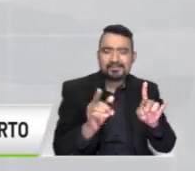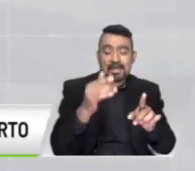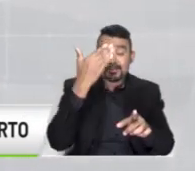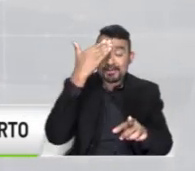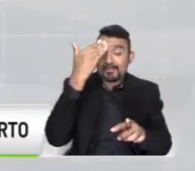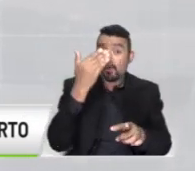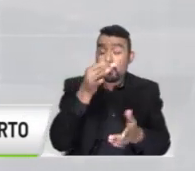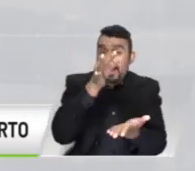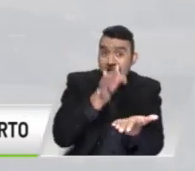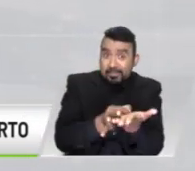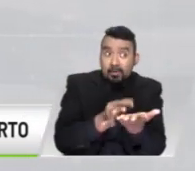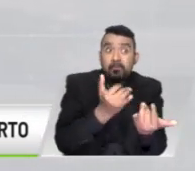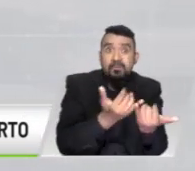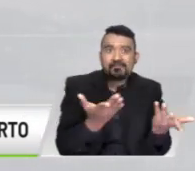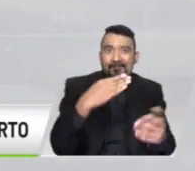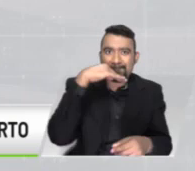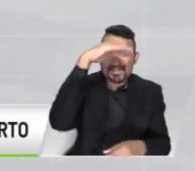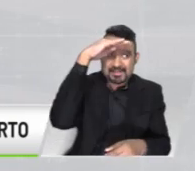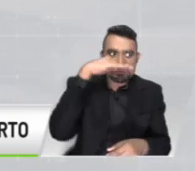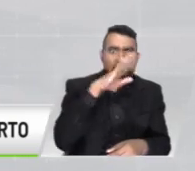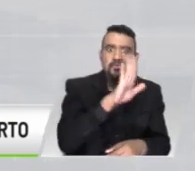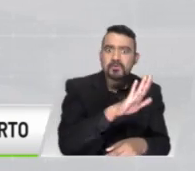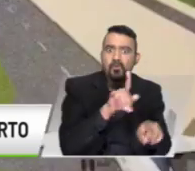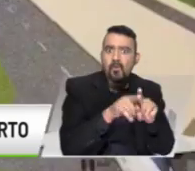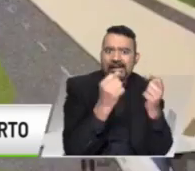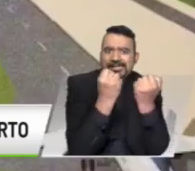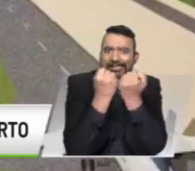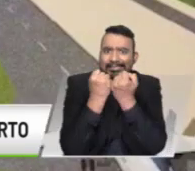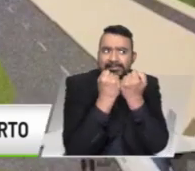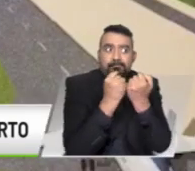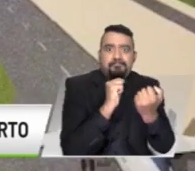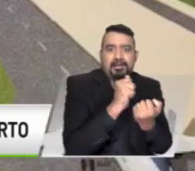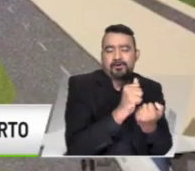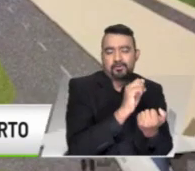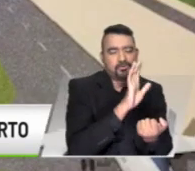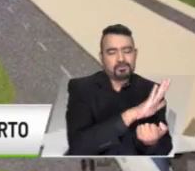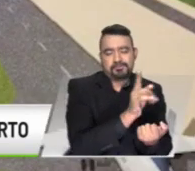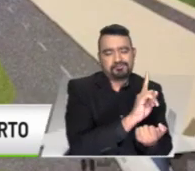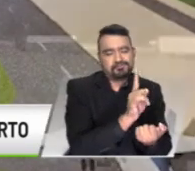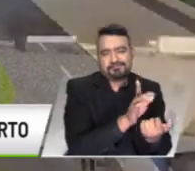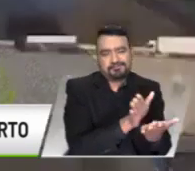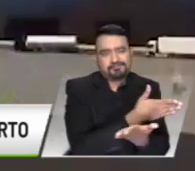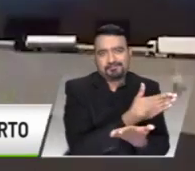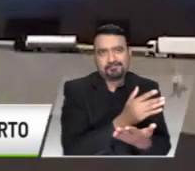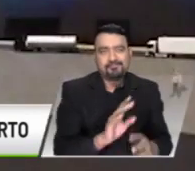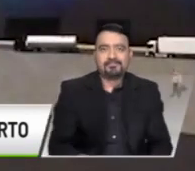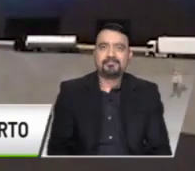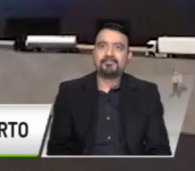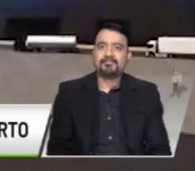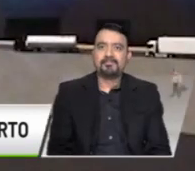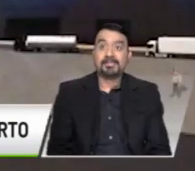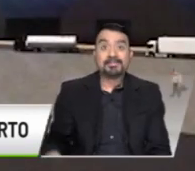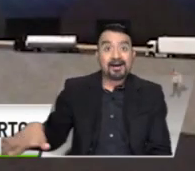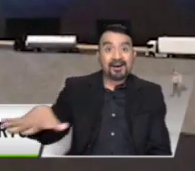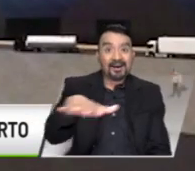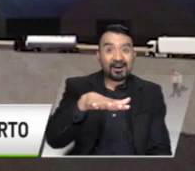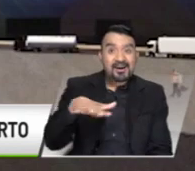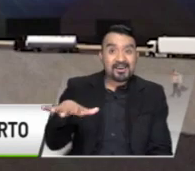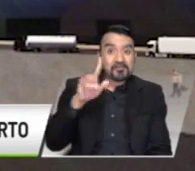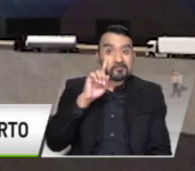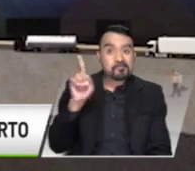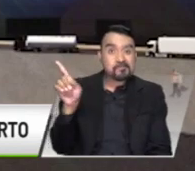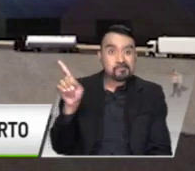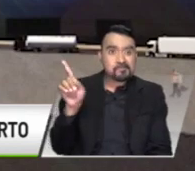caso particular de Antioquia, en Medellín, no cabemos. Llanos de Cuivá está ubicado en una zona estratégica que conecta las subregiones